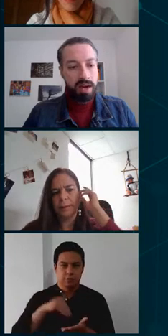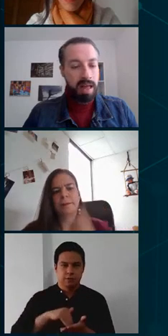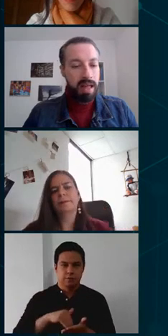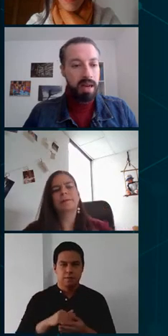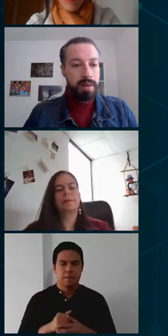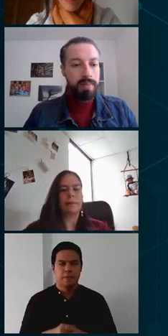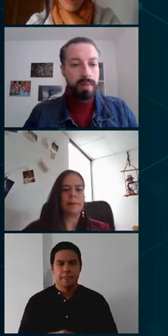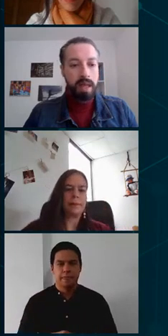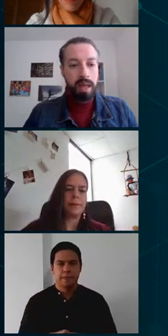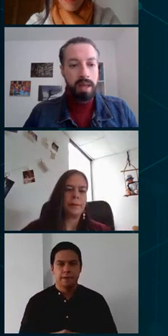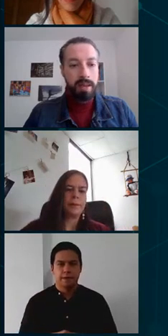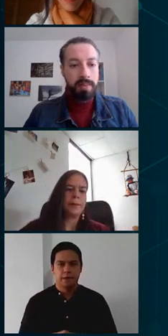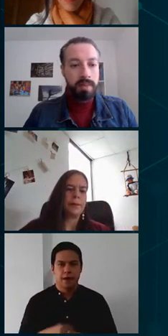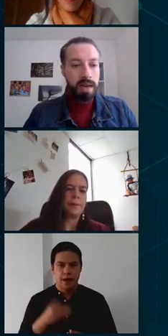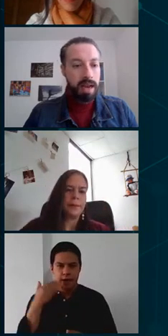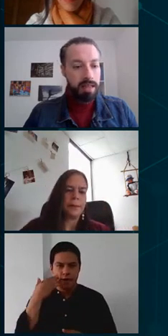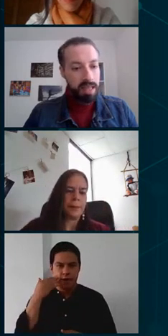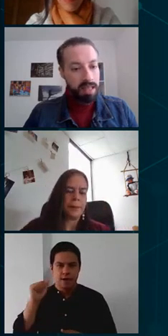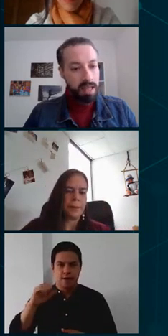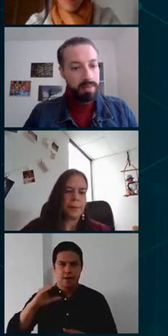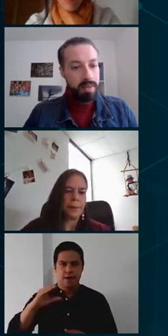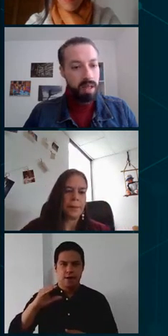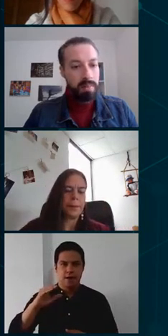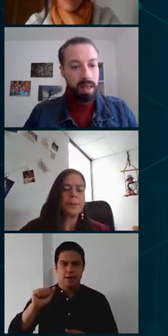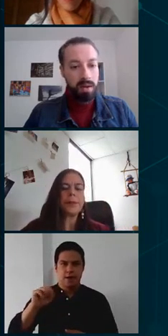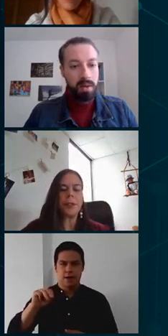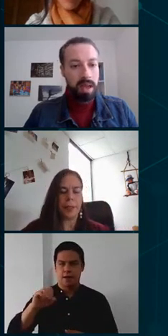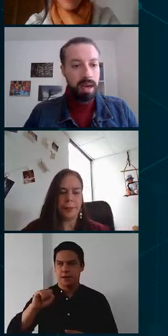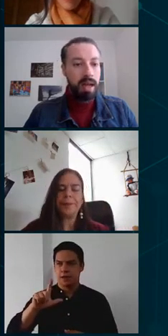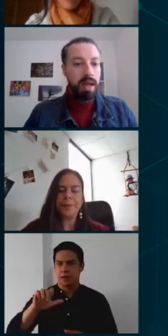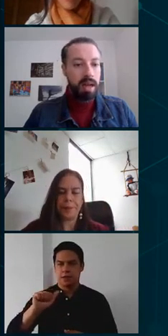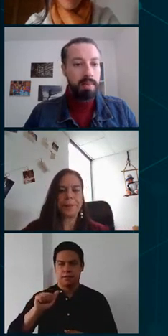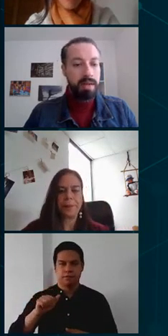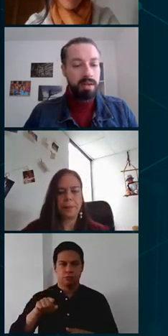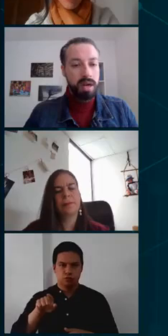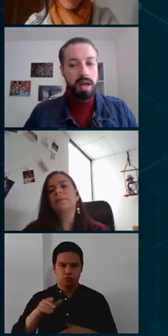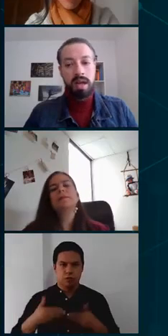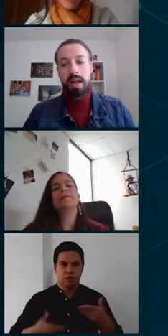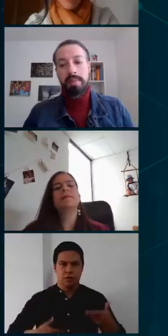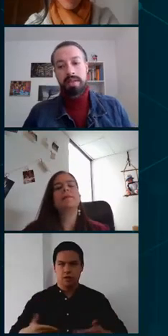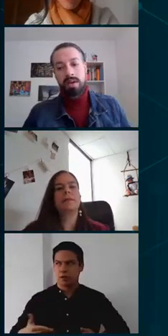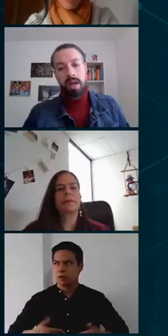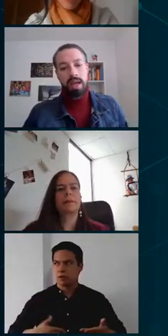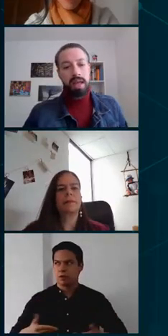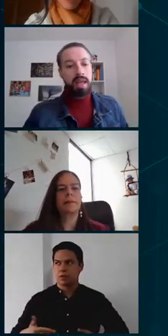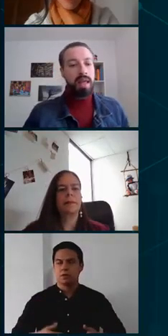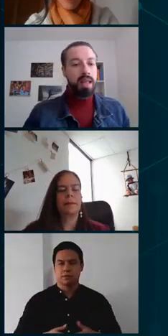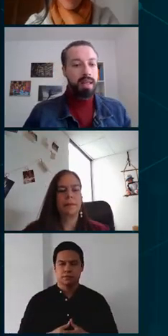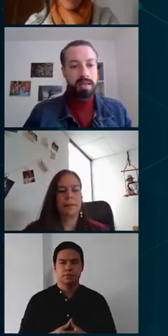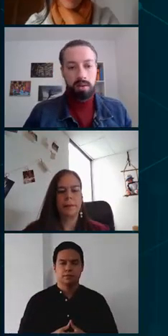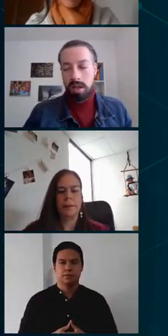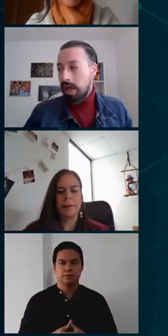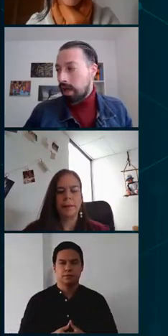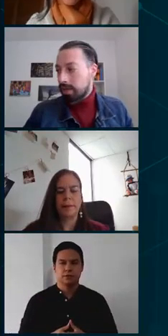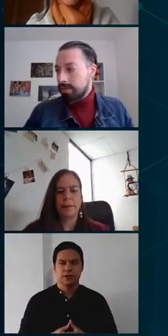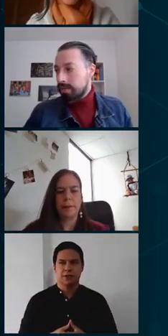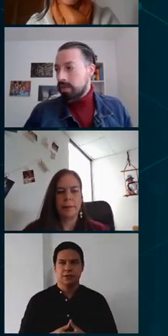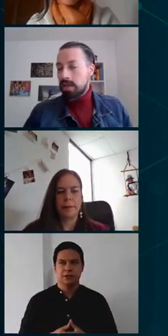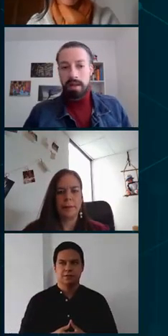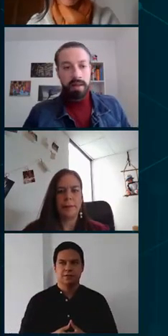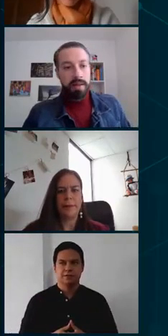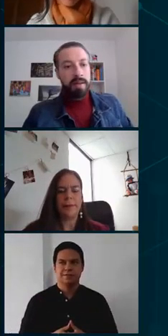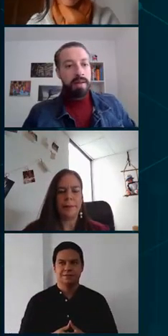Camila, creo que era la de la tienda, y Pedro, que era el personaje de seguridad.